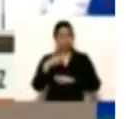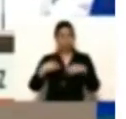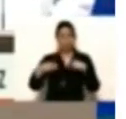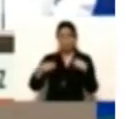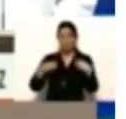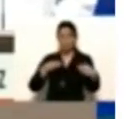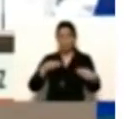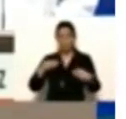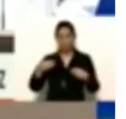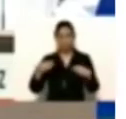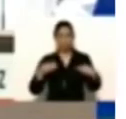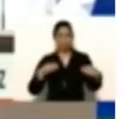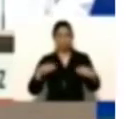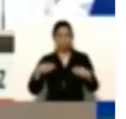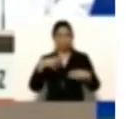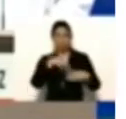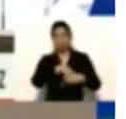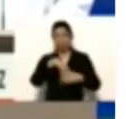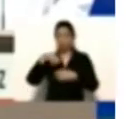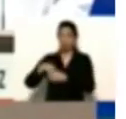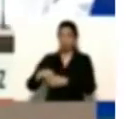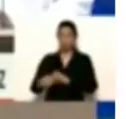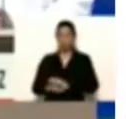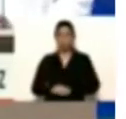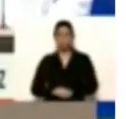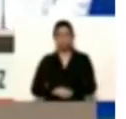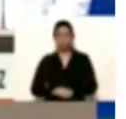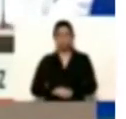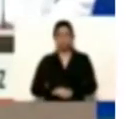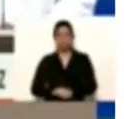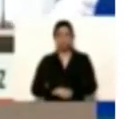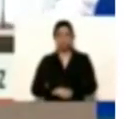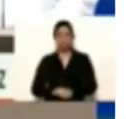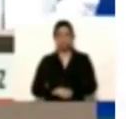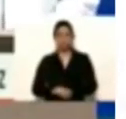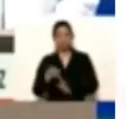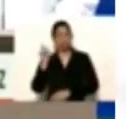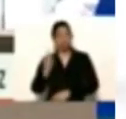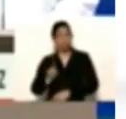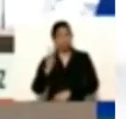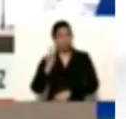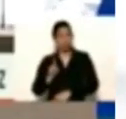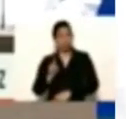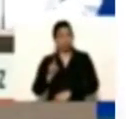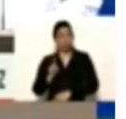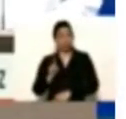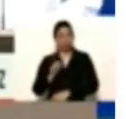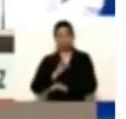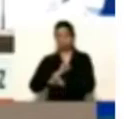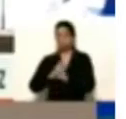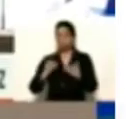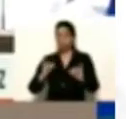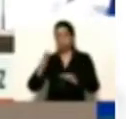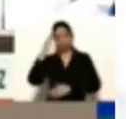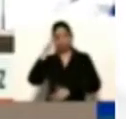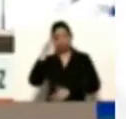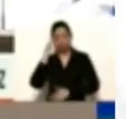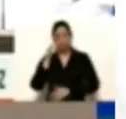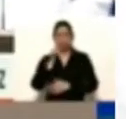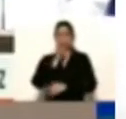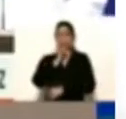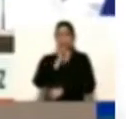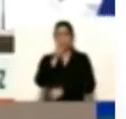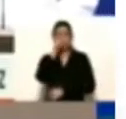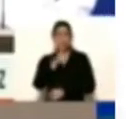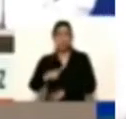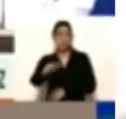flexibilización de la cuarentena. Como es necesario y habitual ya comunicarle al pueblo